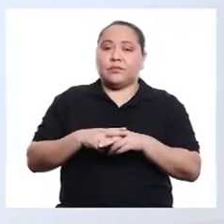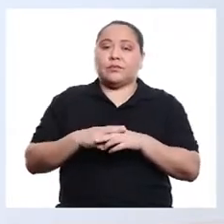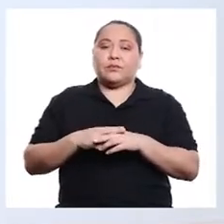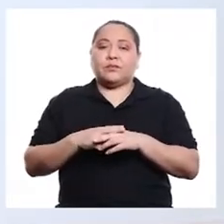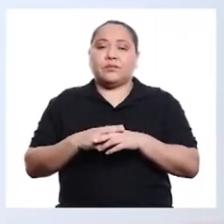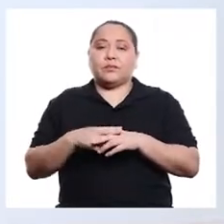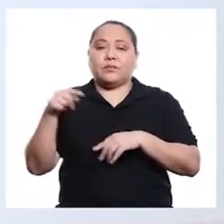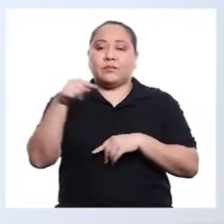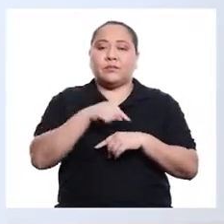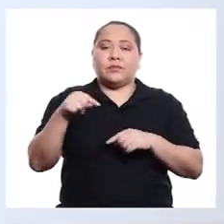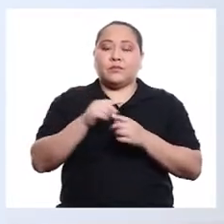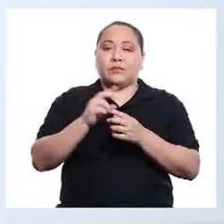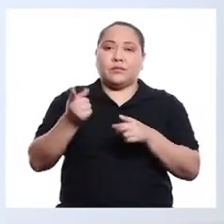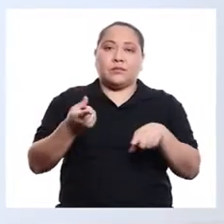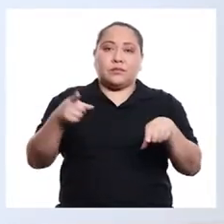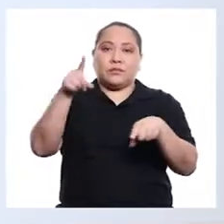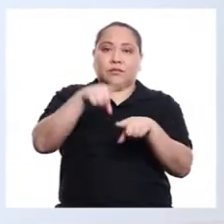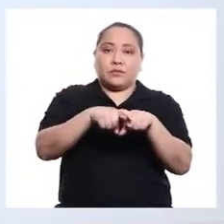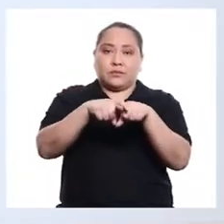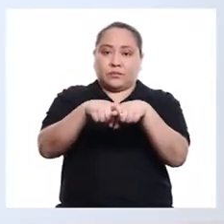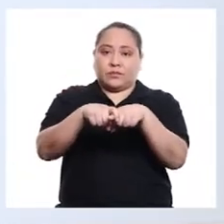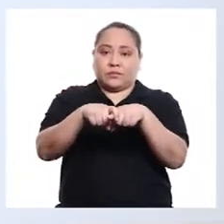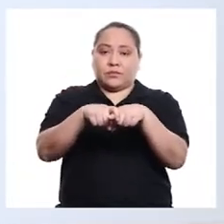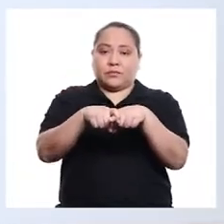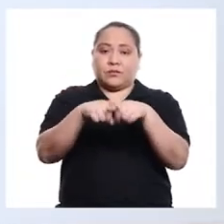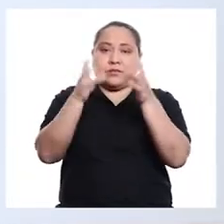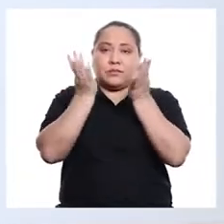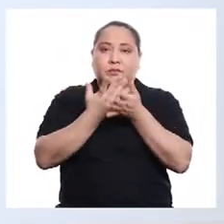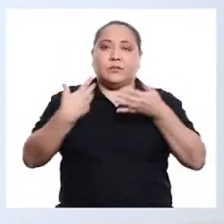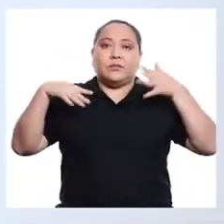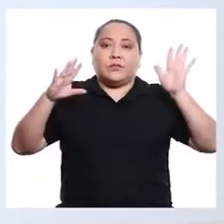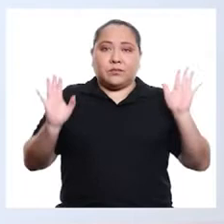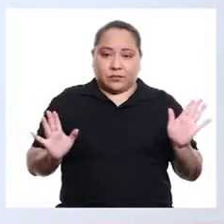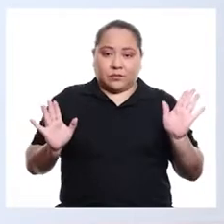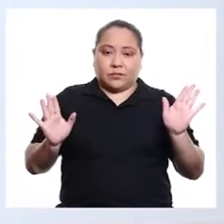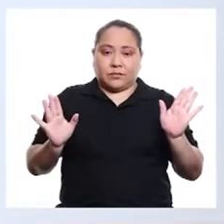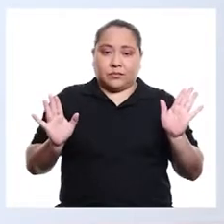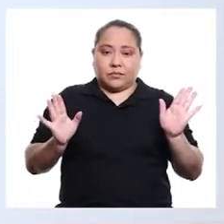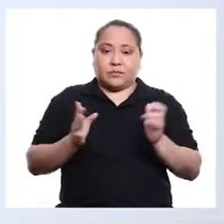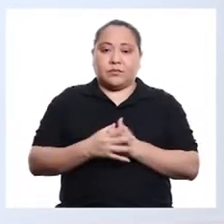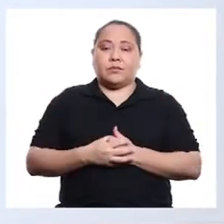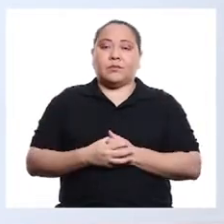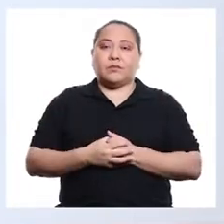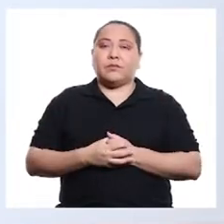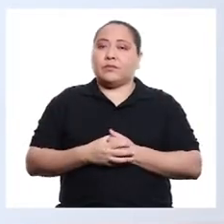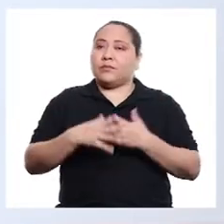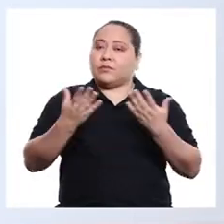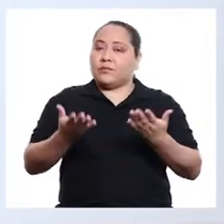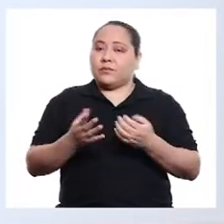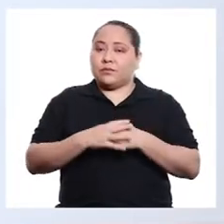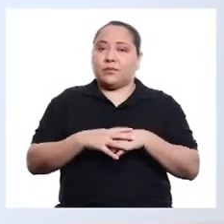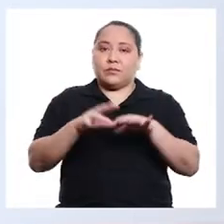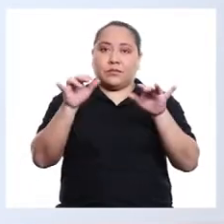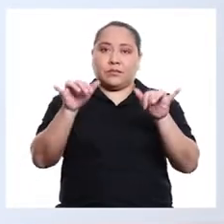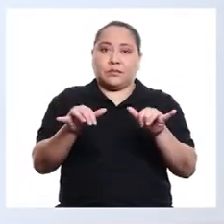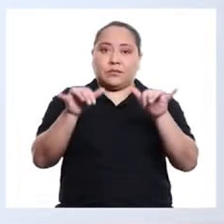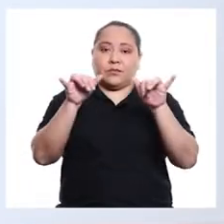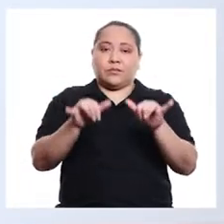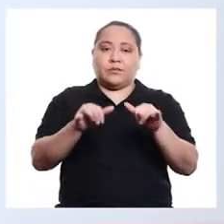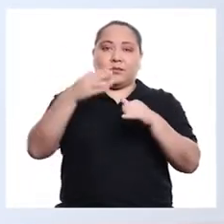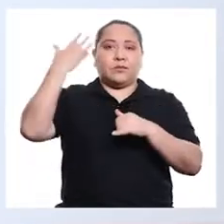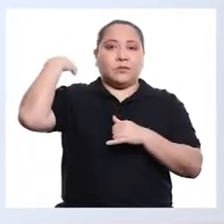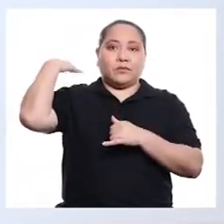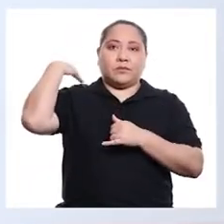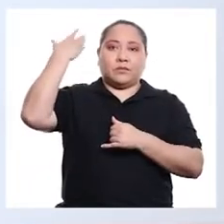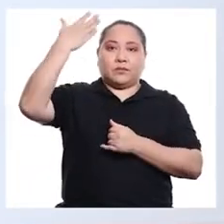bien, y cruzamos las piernas, eso es, una sobre otra, estiramos brazos, eso es, y